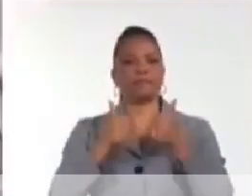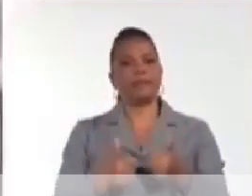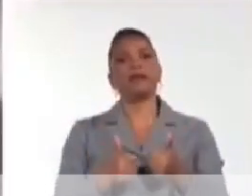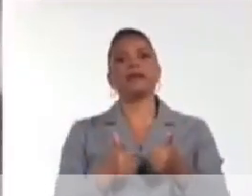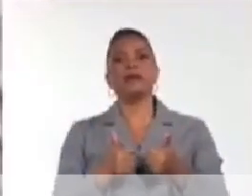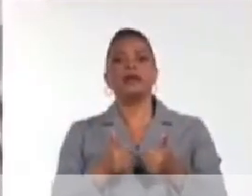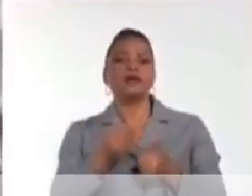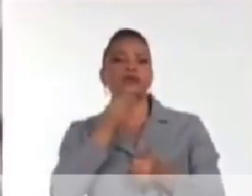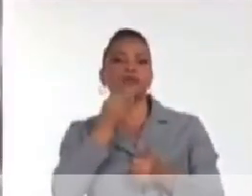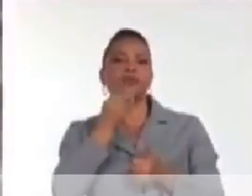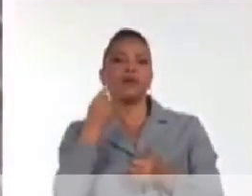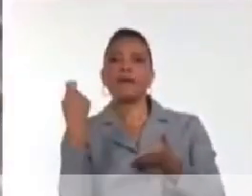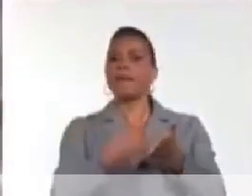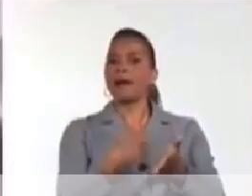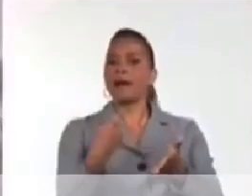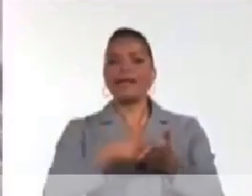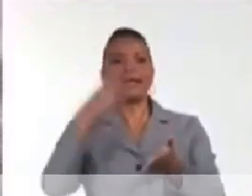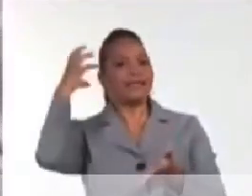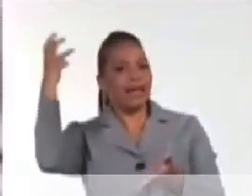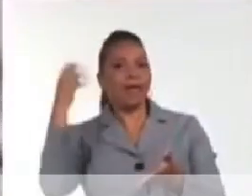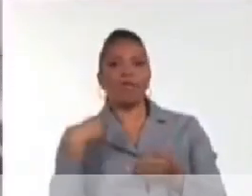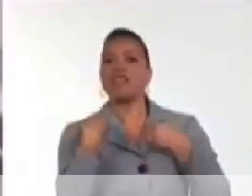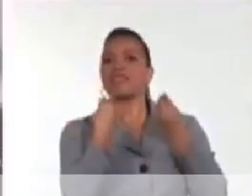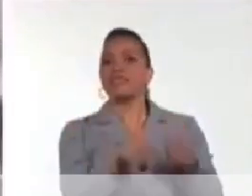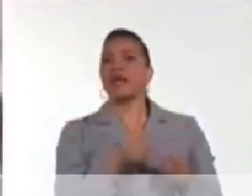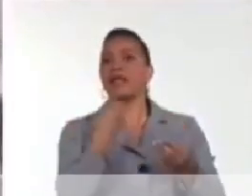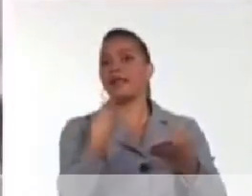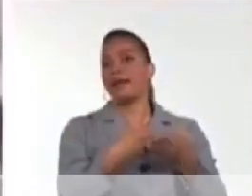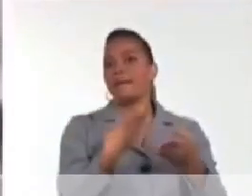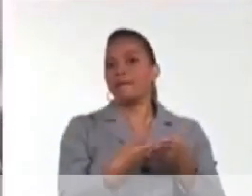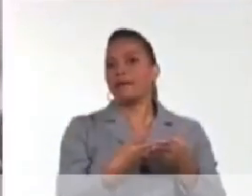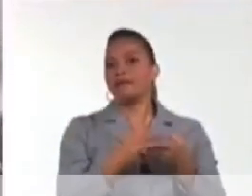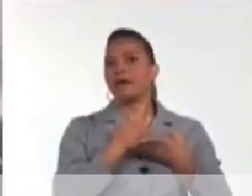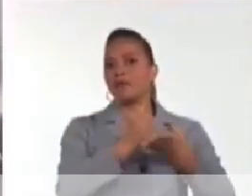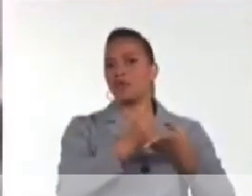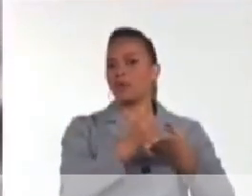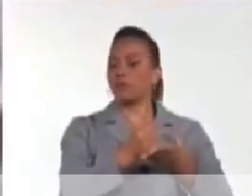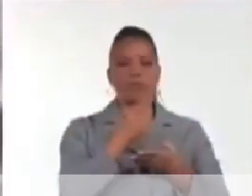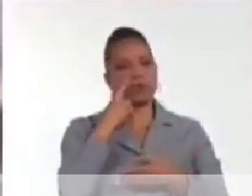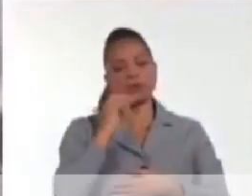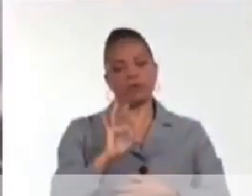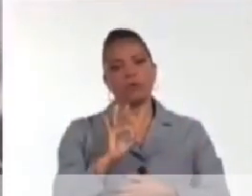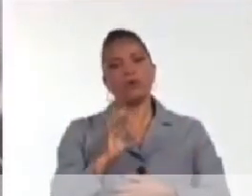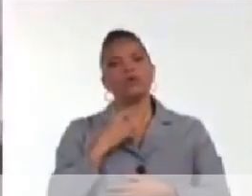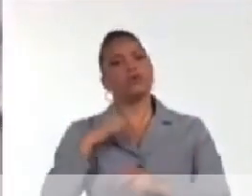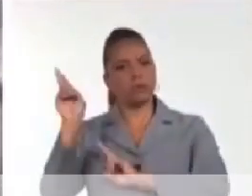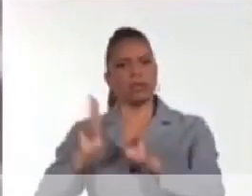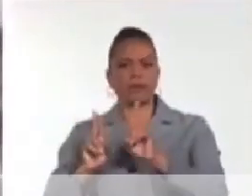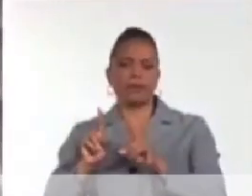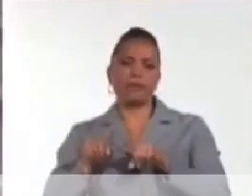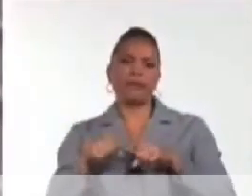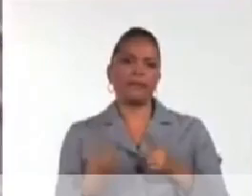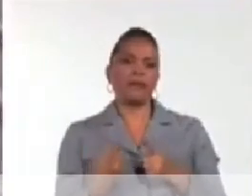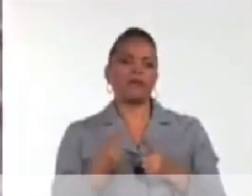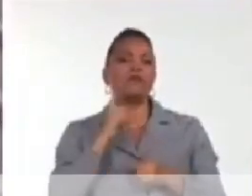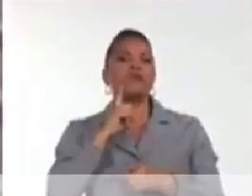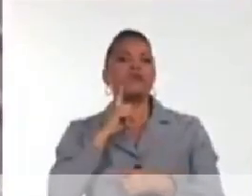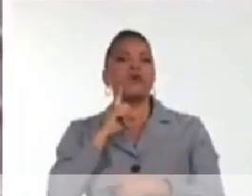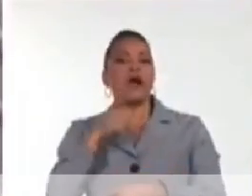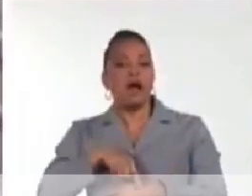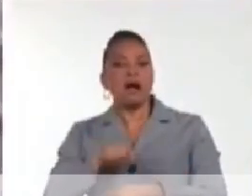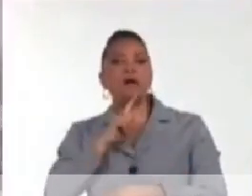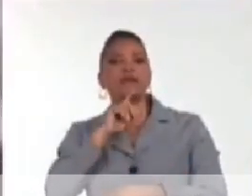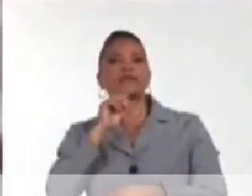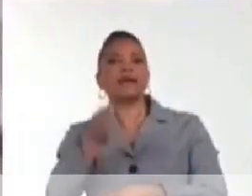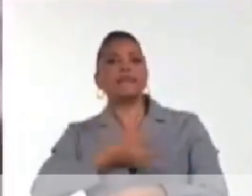estar subsidiando y subsidiando, por lo que acaba de plantear la compañera ministra, que eso estoy de acuerdo. Pero yo creo que ahí se habló ahora últimamente